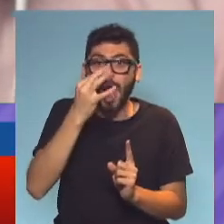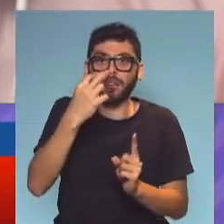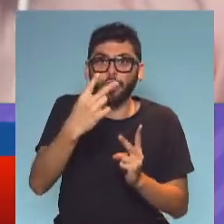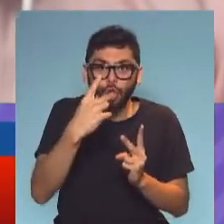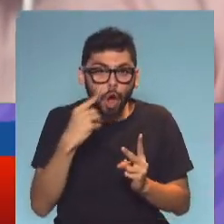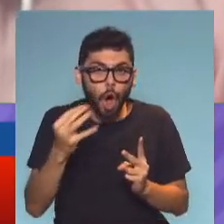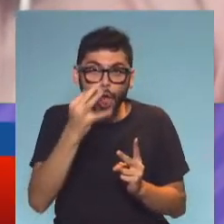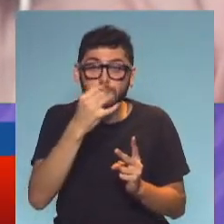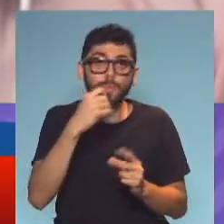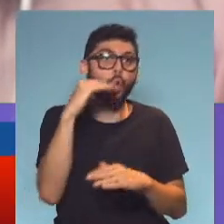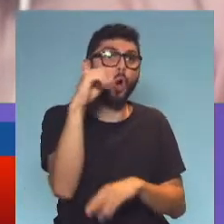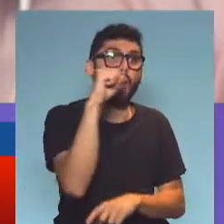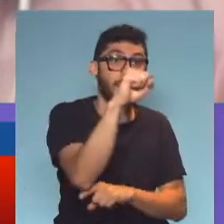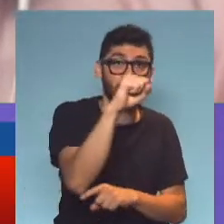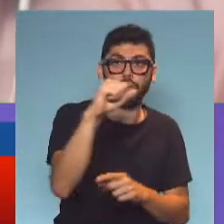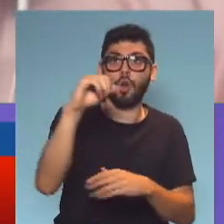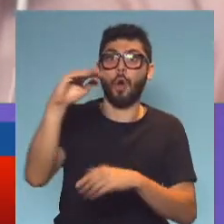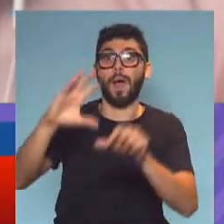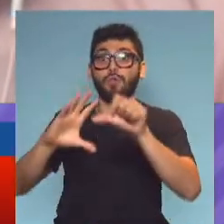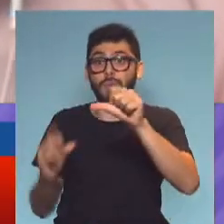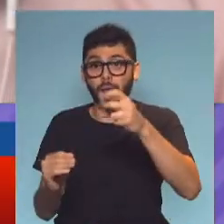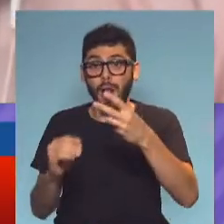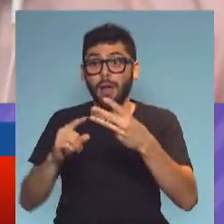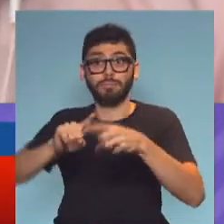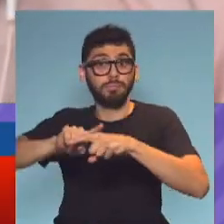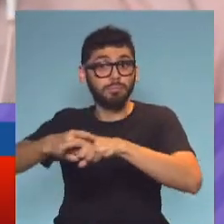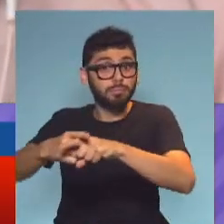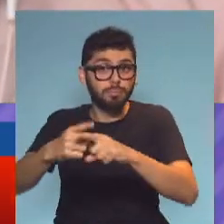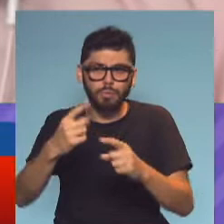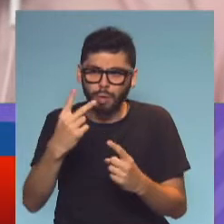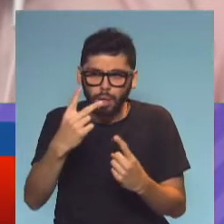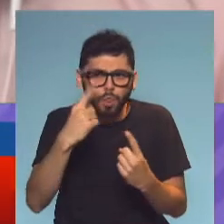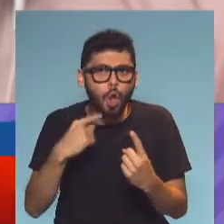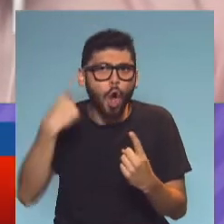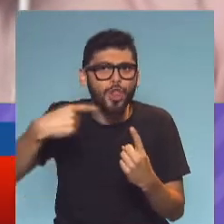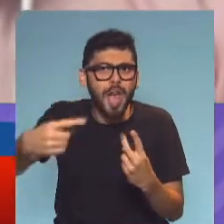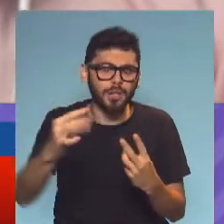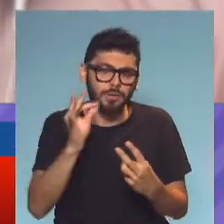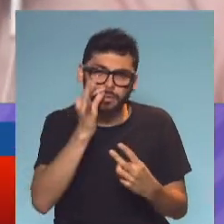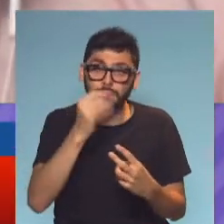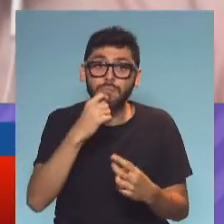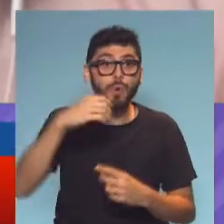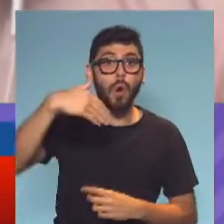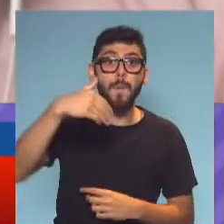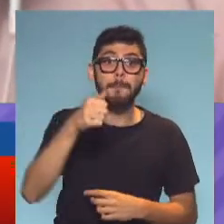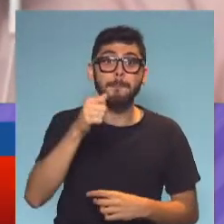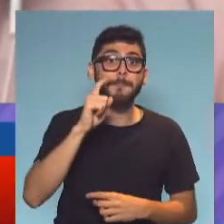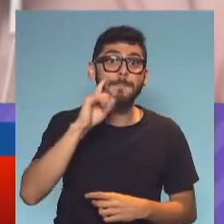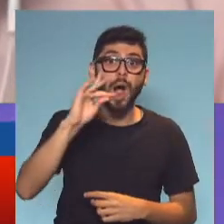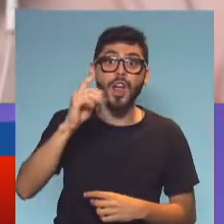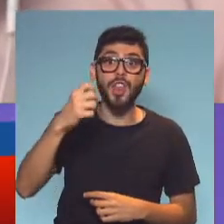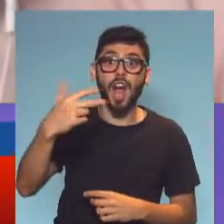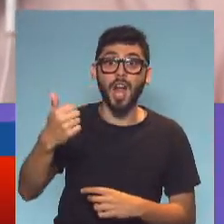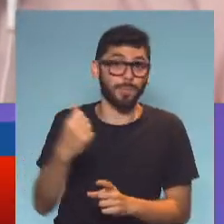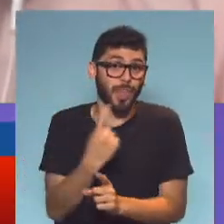juegan Libertadores o Sudamericana y Copa de la Liga. Vos tenés casos como el de Maidana, que hoy salió positivo,